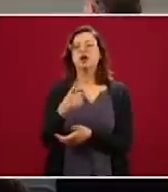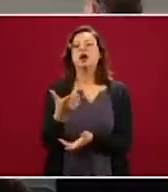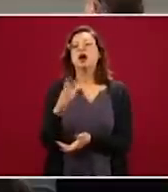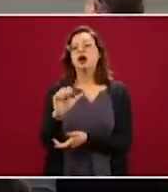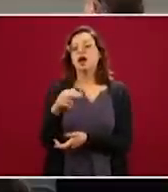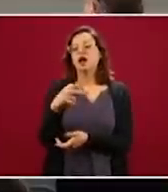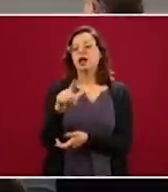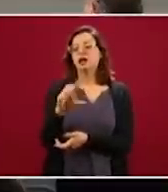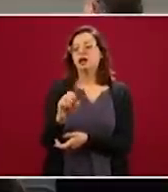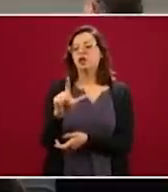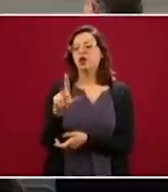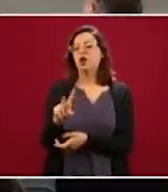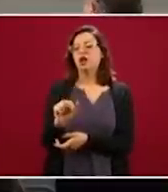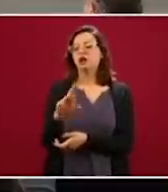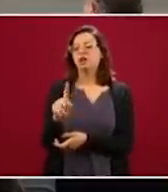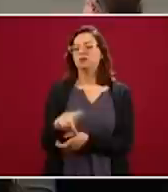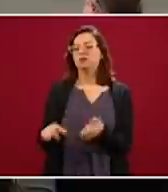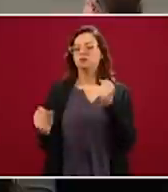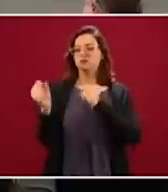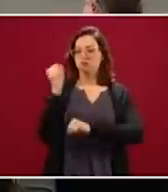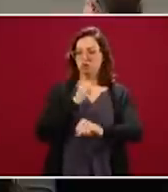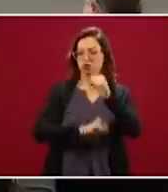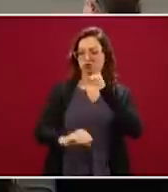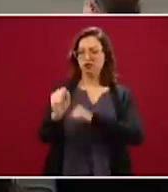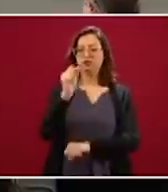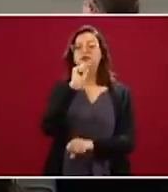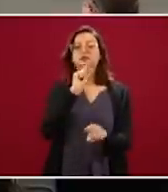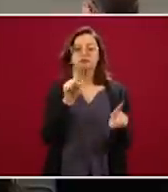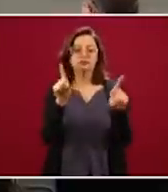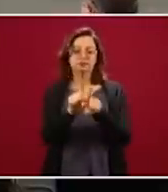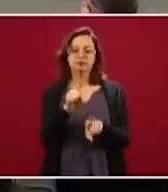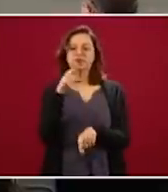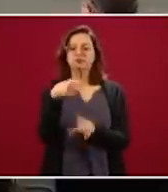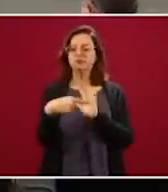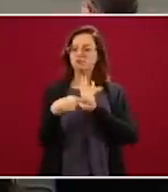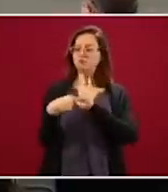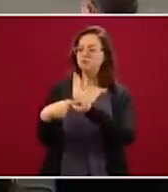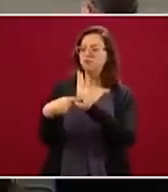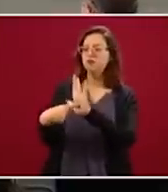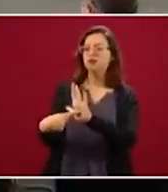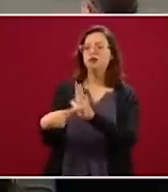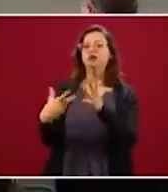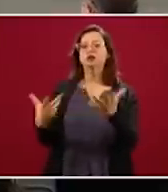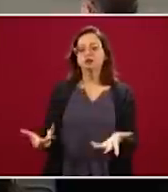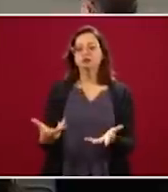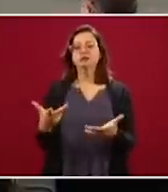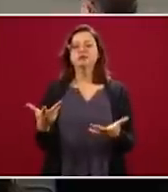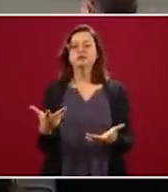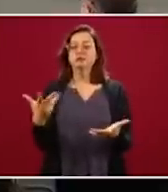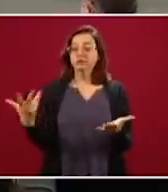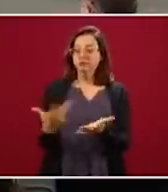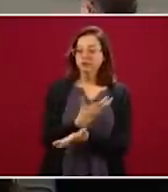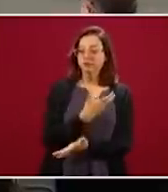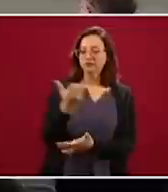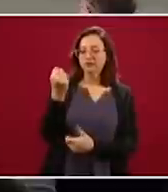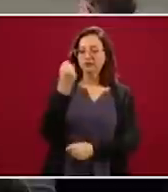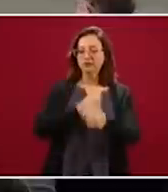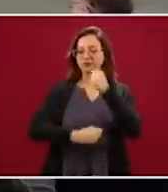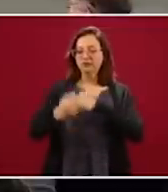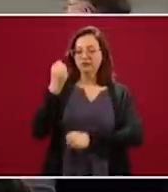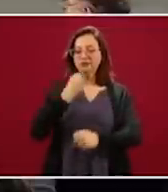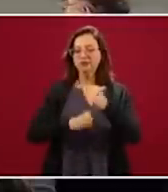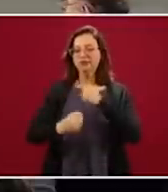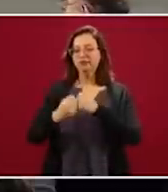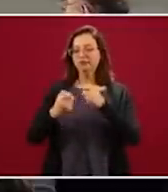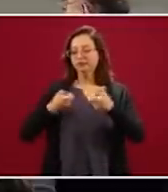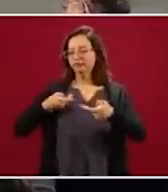Álvarez nos ofrece en un mensaje pues esta idea de que el campeón también tiene que prepararse